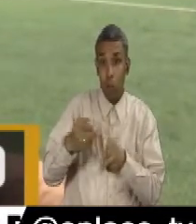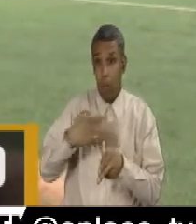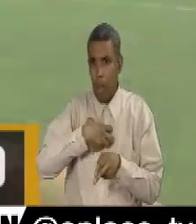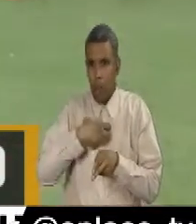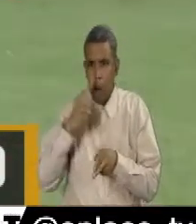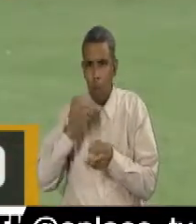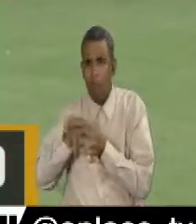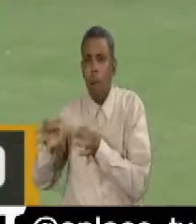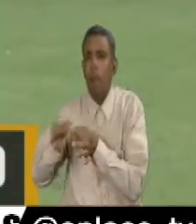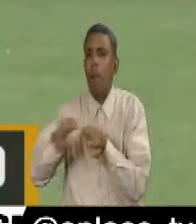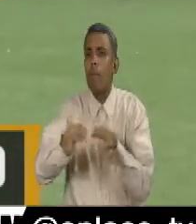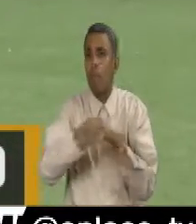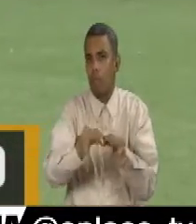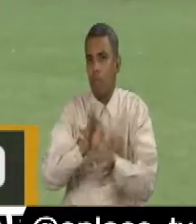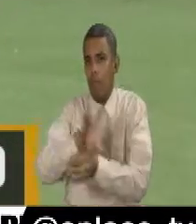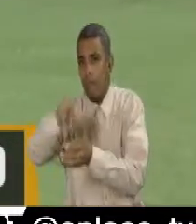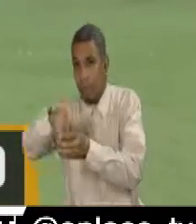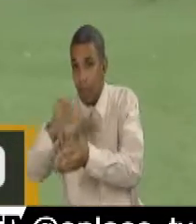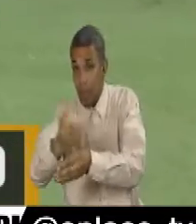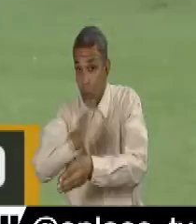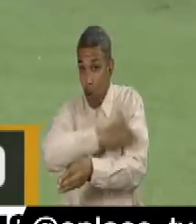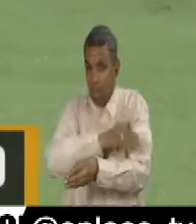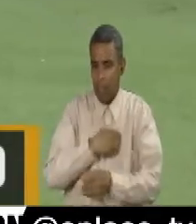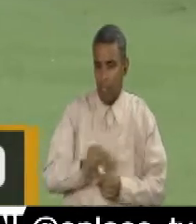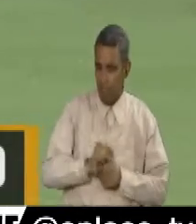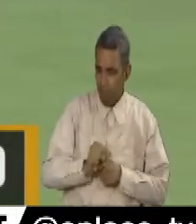nororiental, igualmente Iguanitas. Partido que a